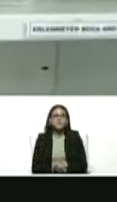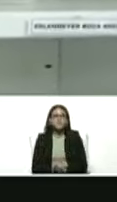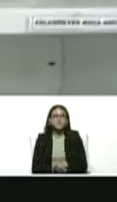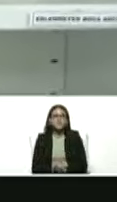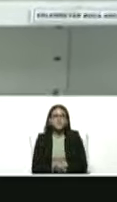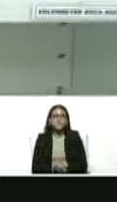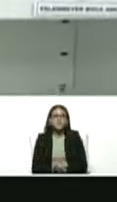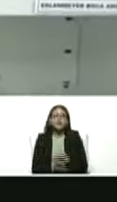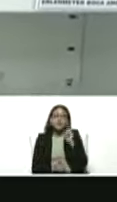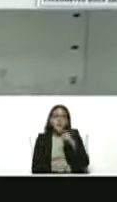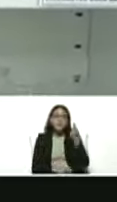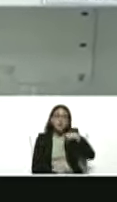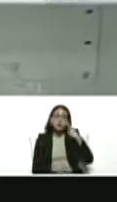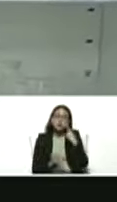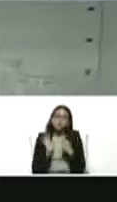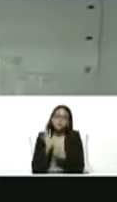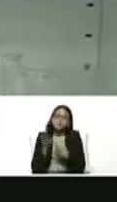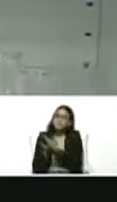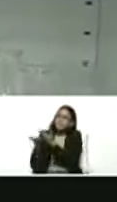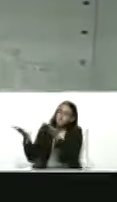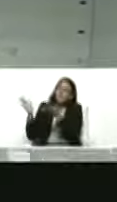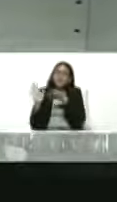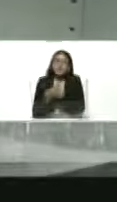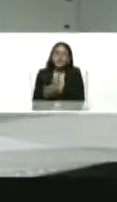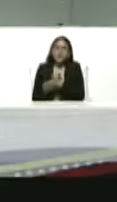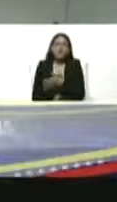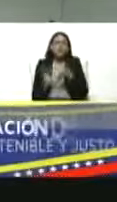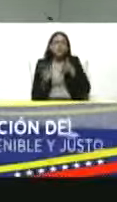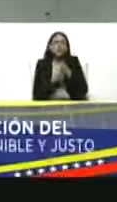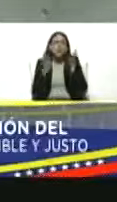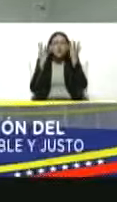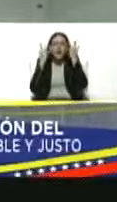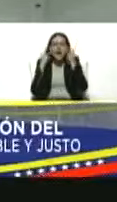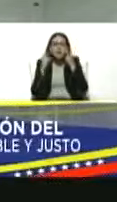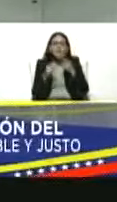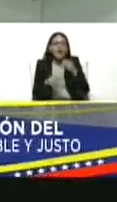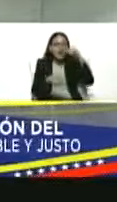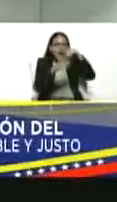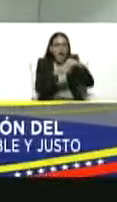a continuación le vamos a mostrar una muestra de los insectos asociados al cultivo.